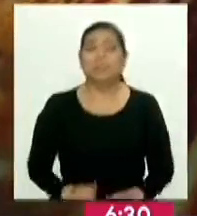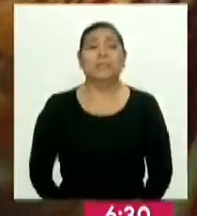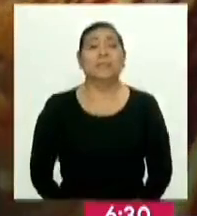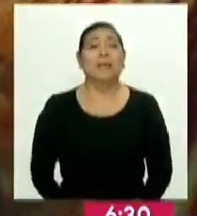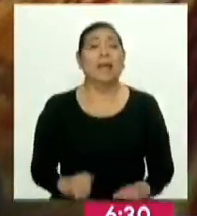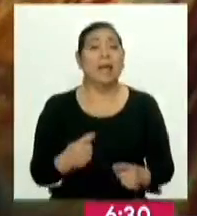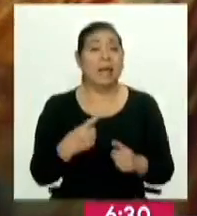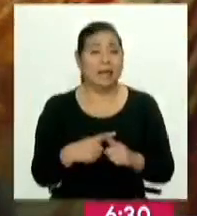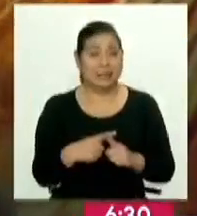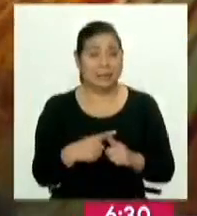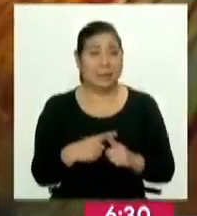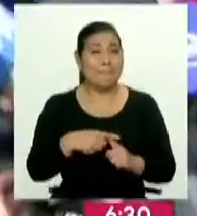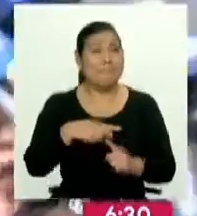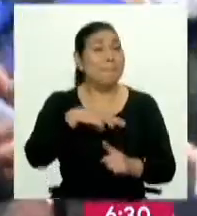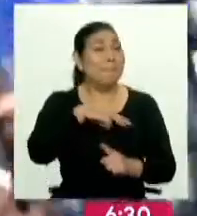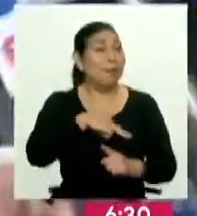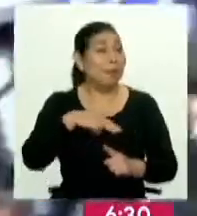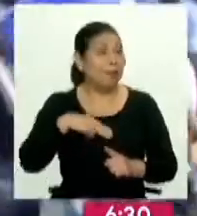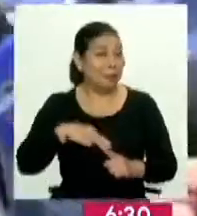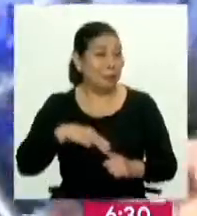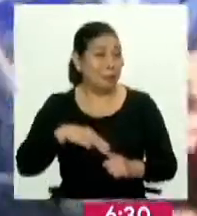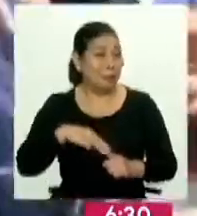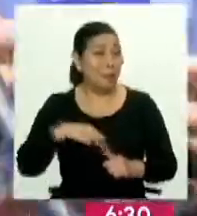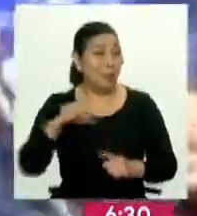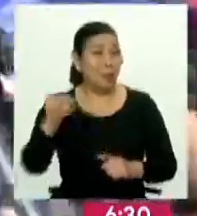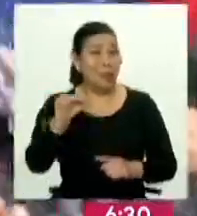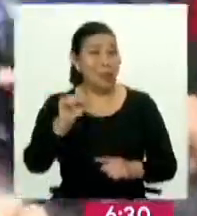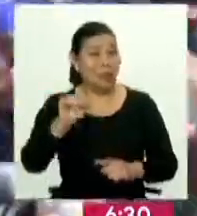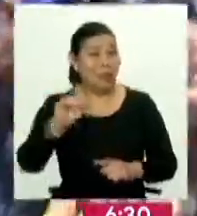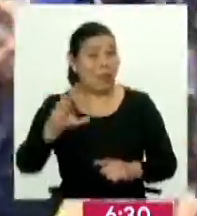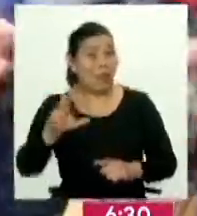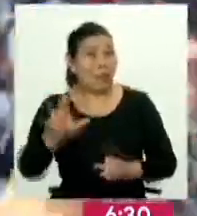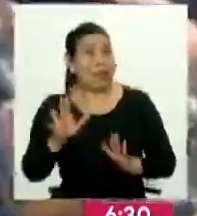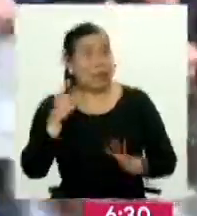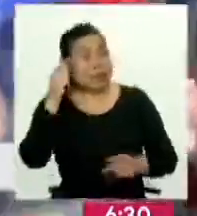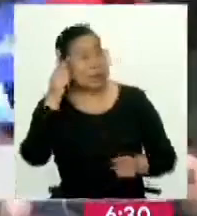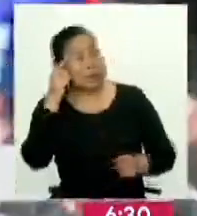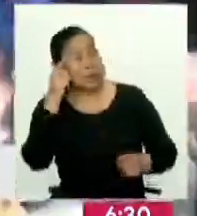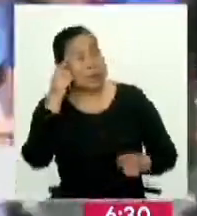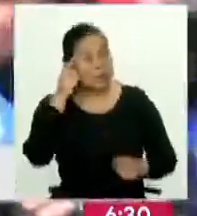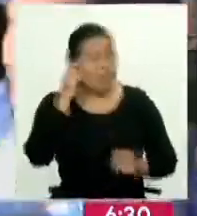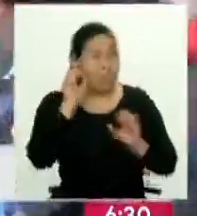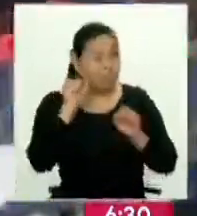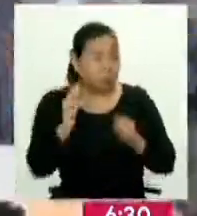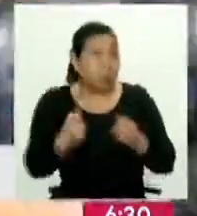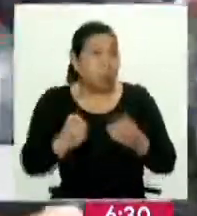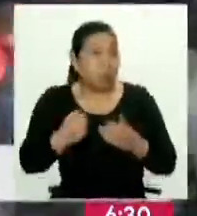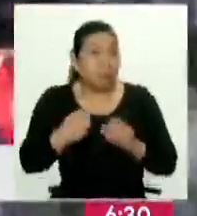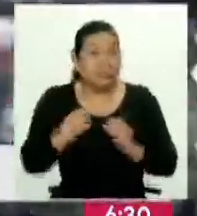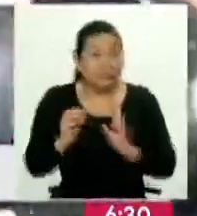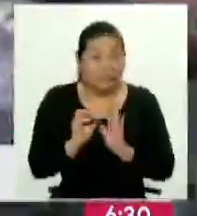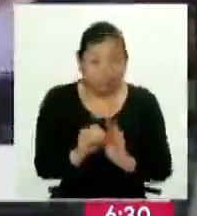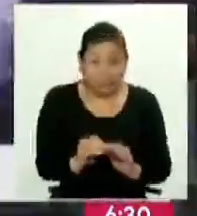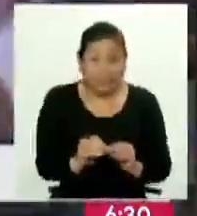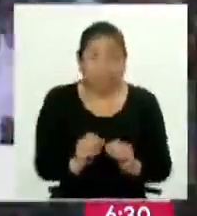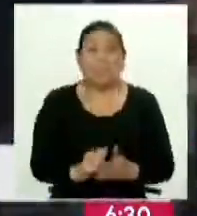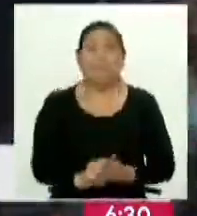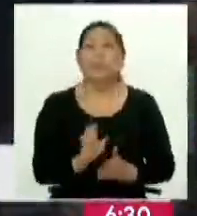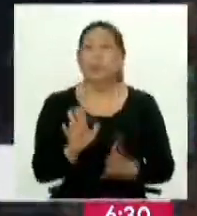el exministro Juan Silva estaría evaluando y negociando su entrega ante la Fiscalía. Luis Alfredo